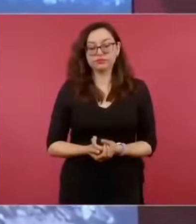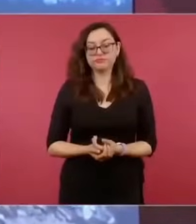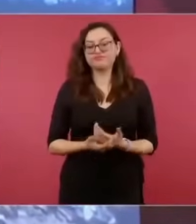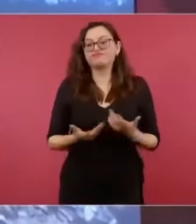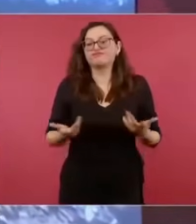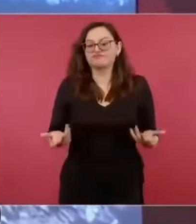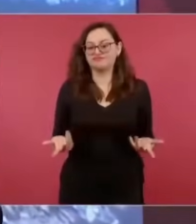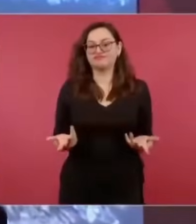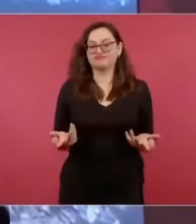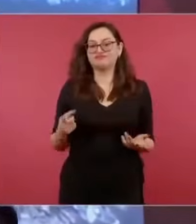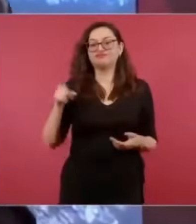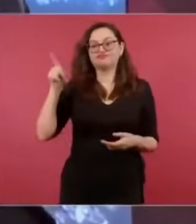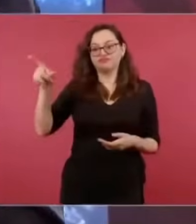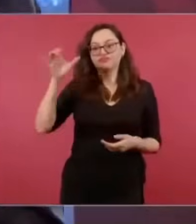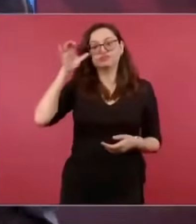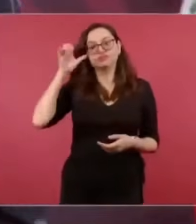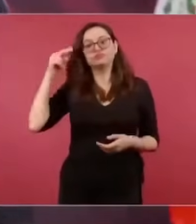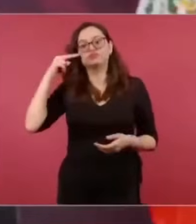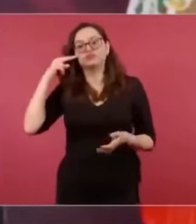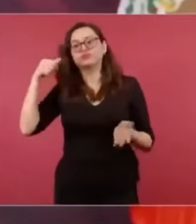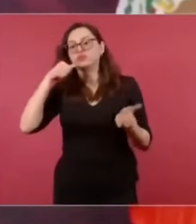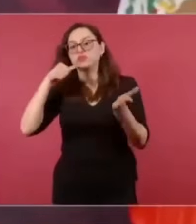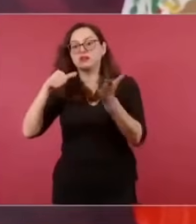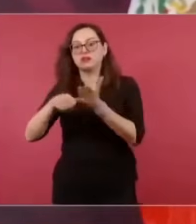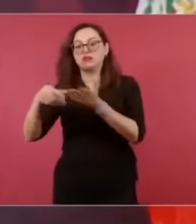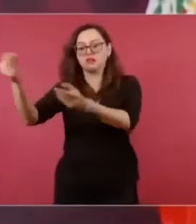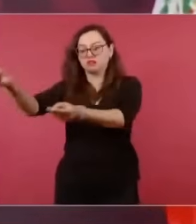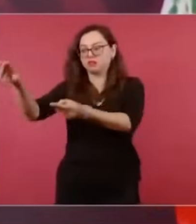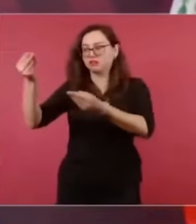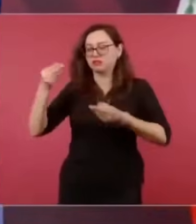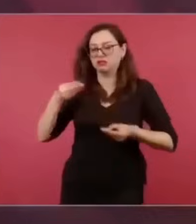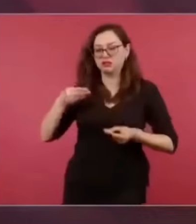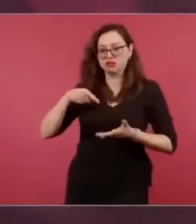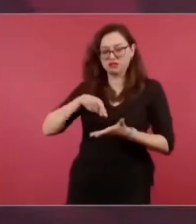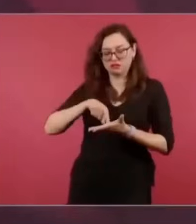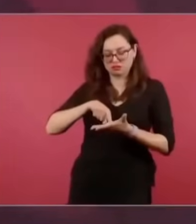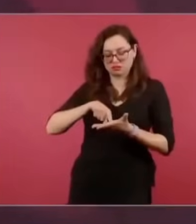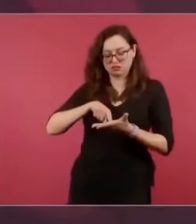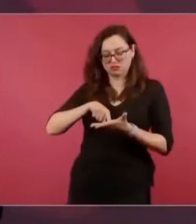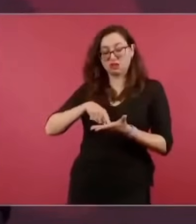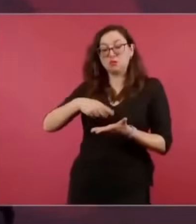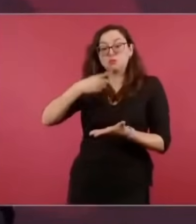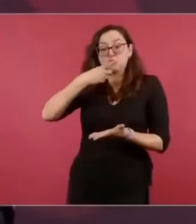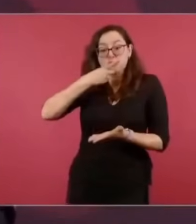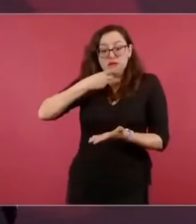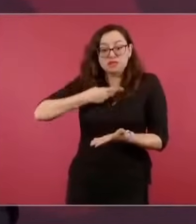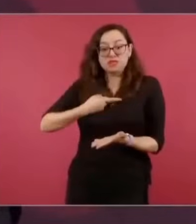entonces me mandó una carta diciendo de que ellos nunca